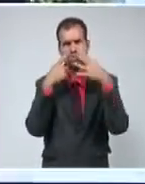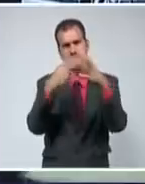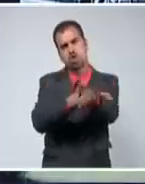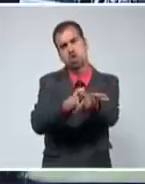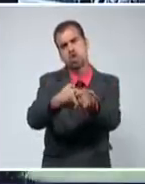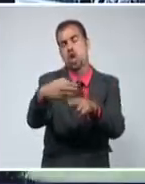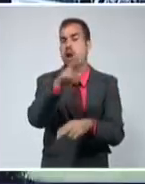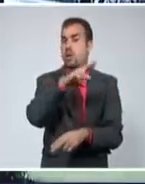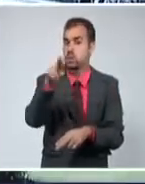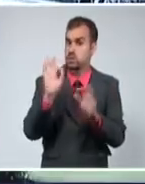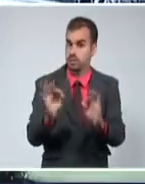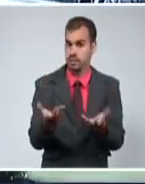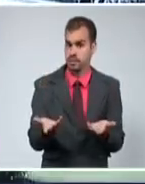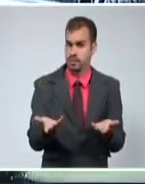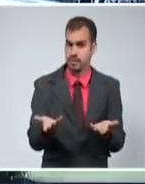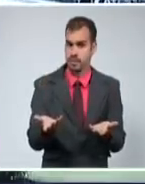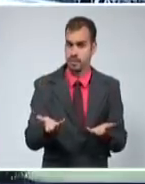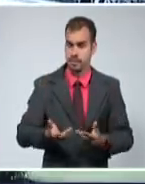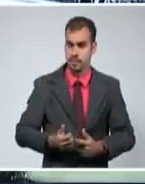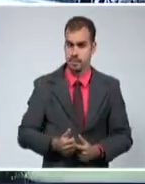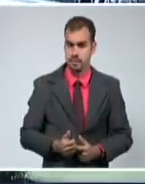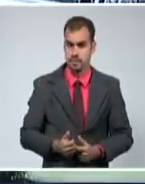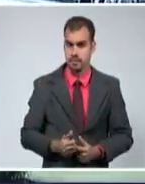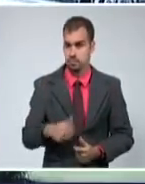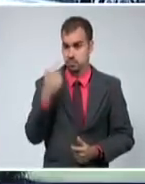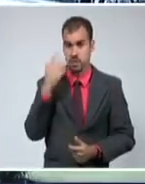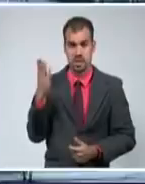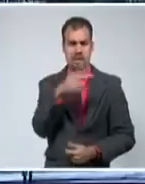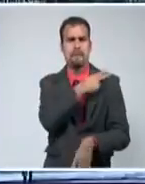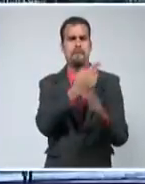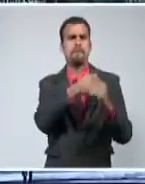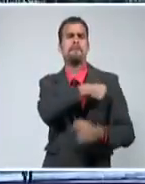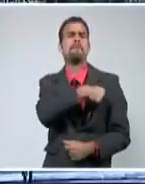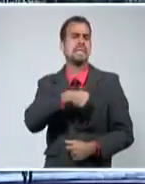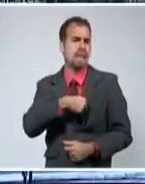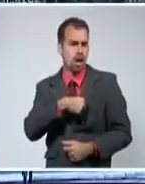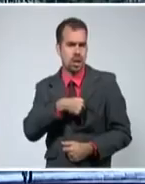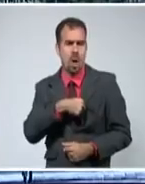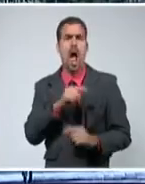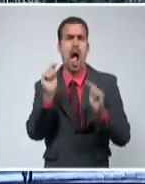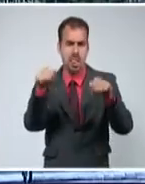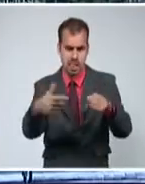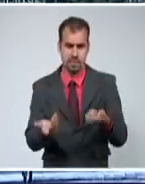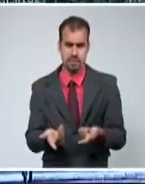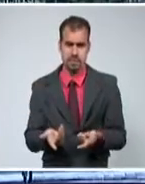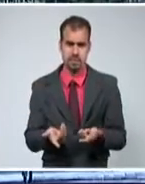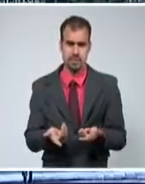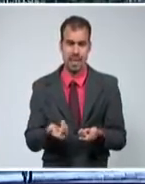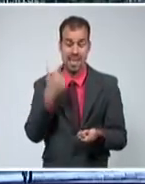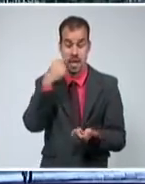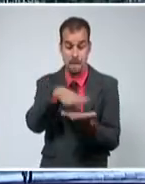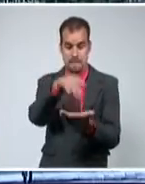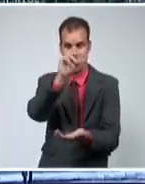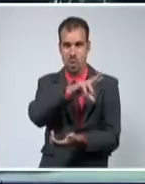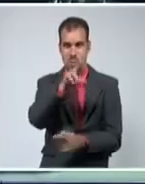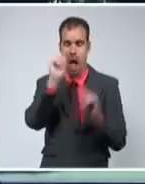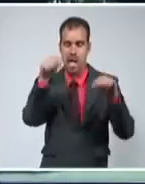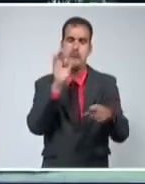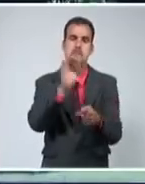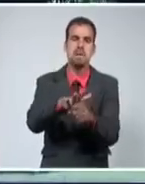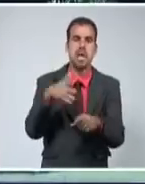acercarse a las inmediaciones ahí lo veían del ministerio del interior- ubicarse en el centro de la plaza de la revolución y